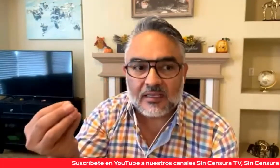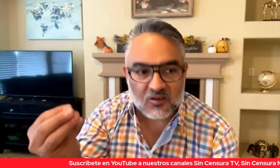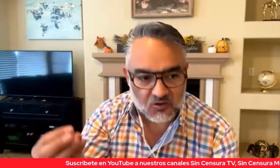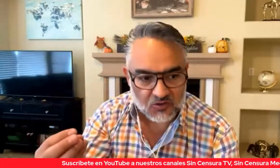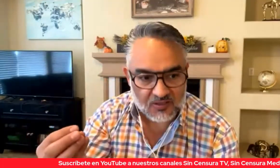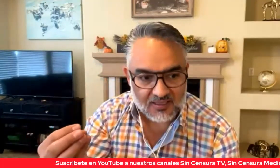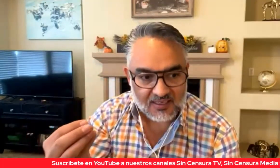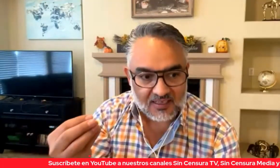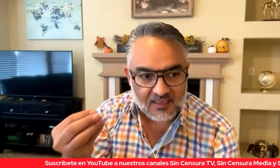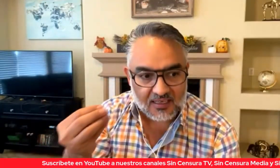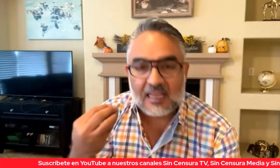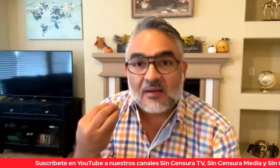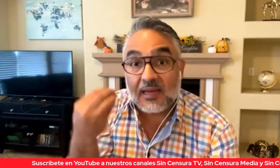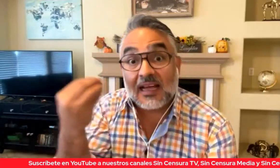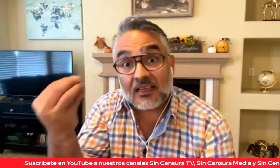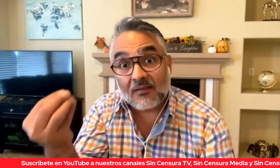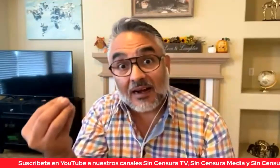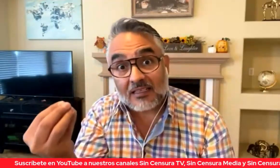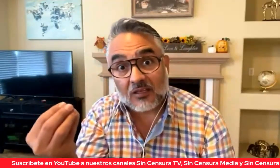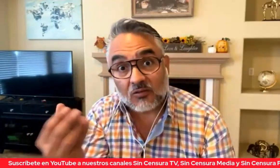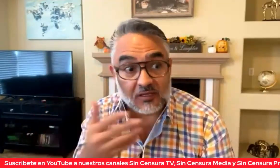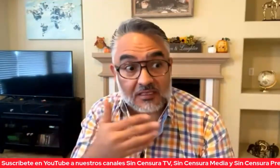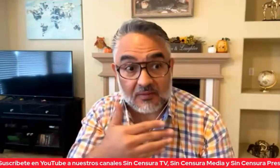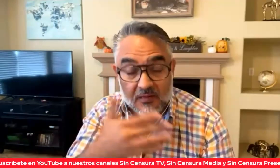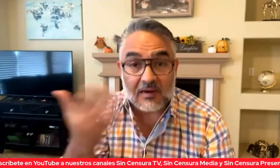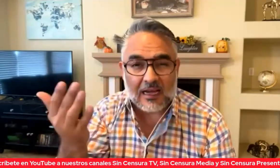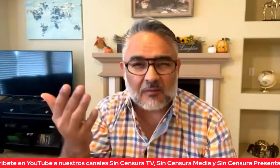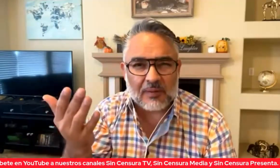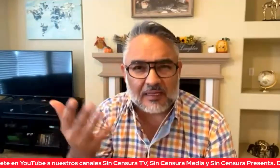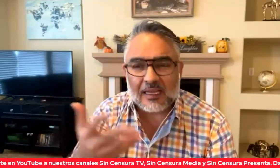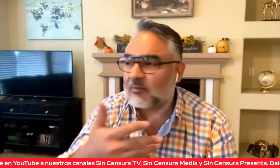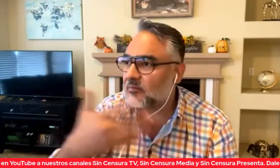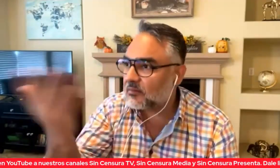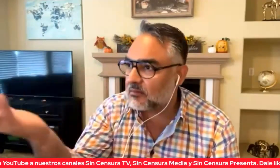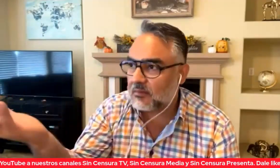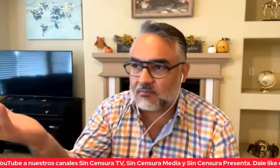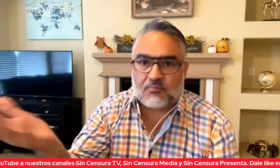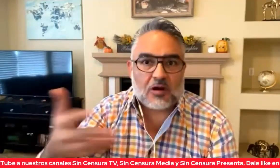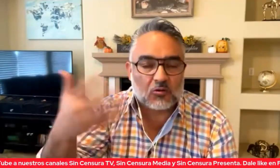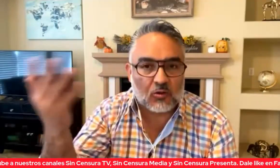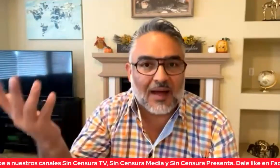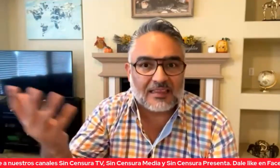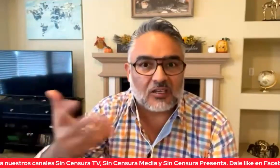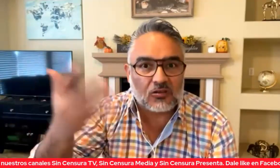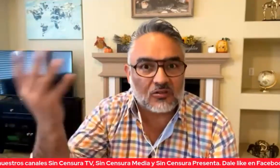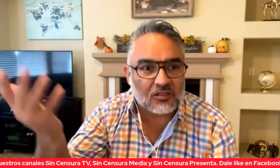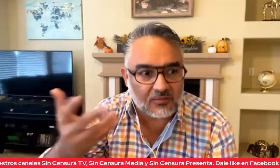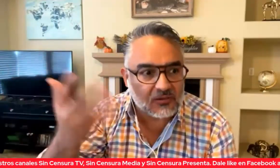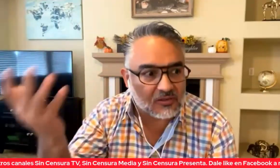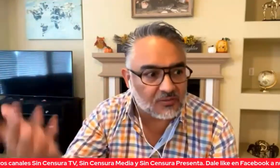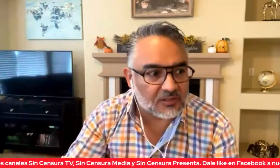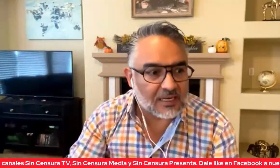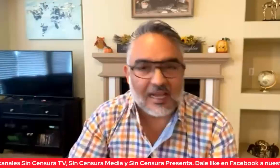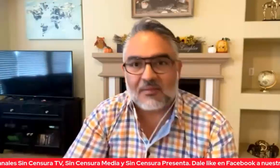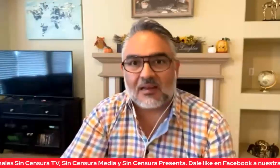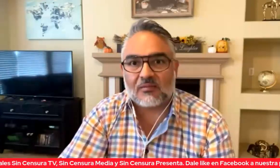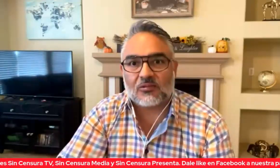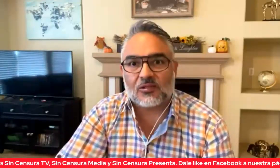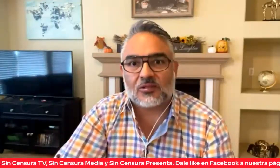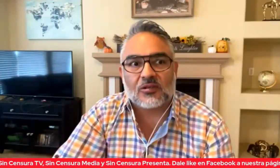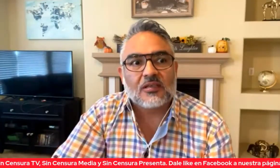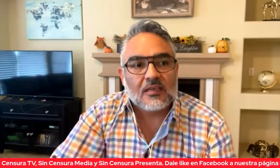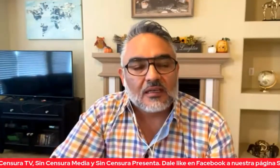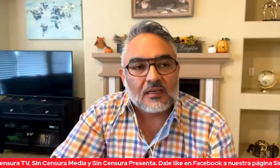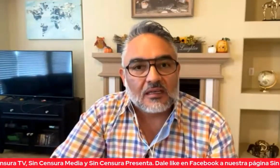de políticos que deberían de llevar a las autoridades a abrir una carpeta por automático, no sé cómo se le llama